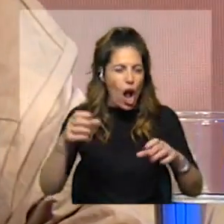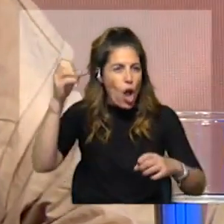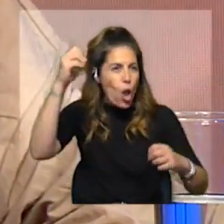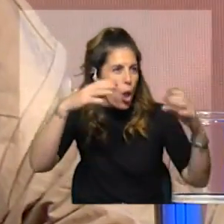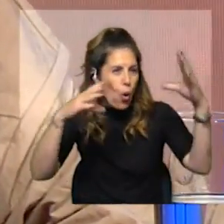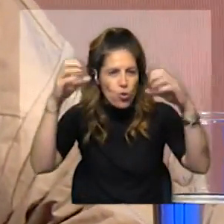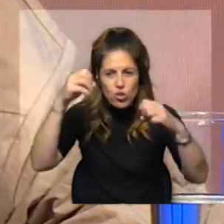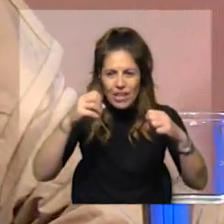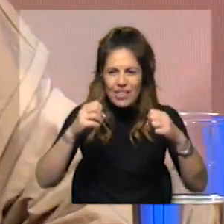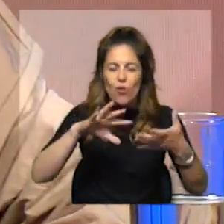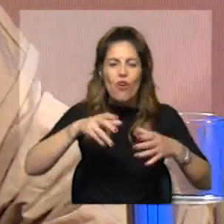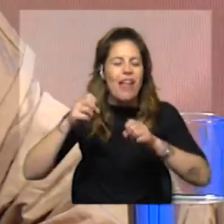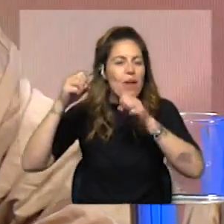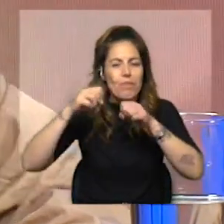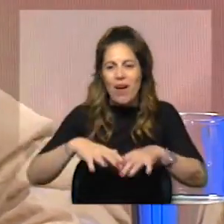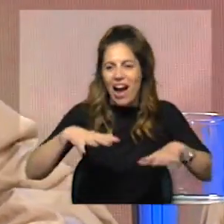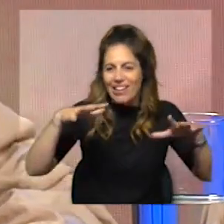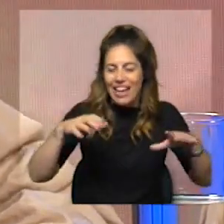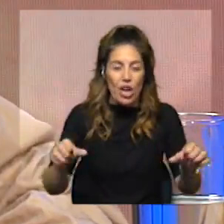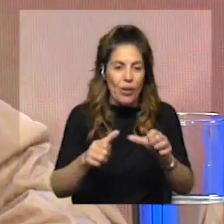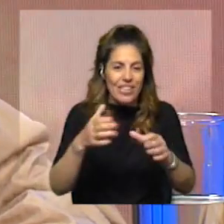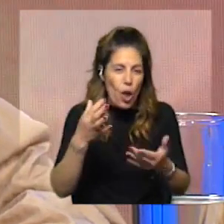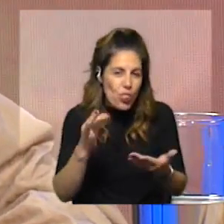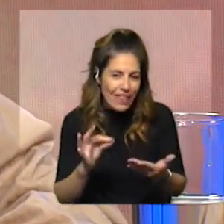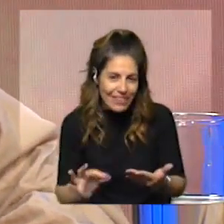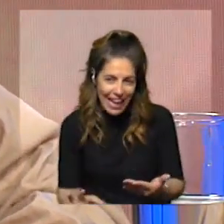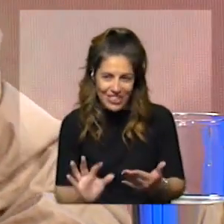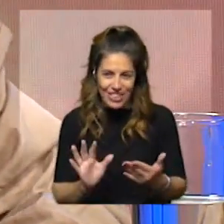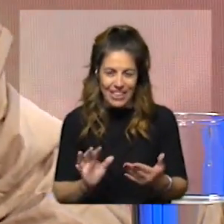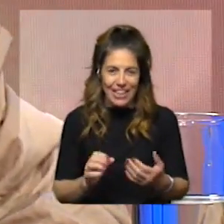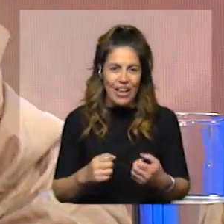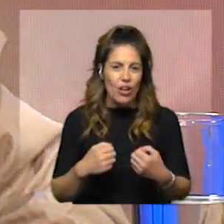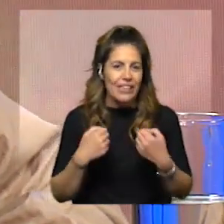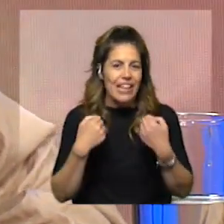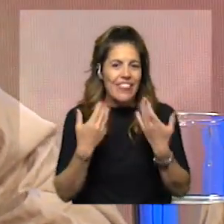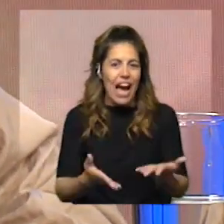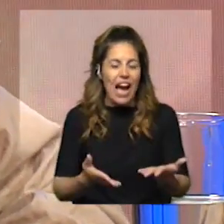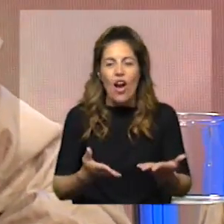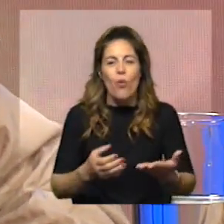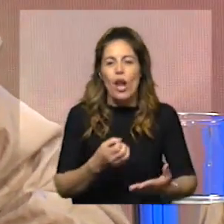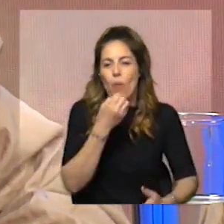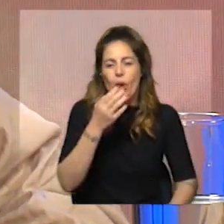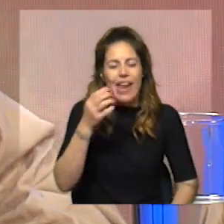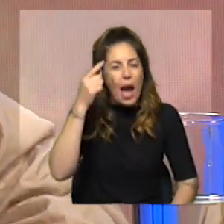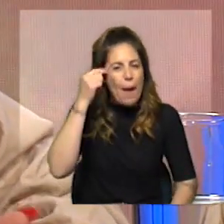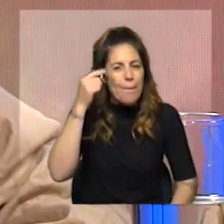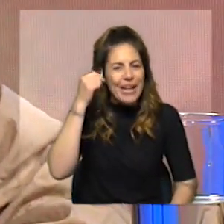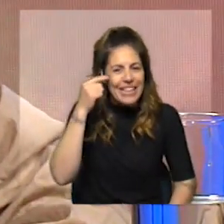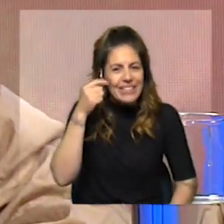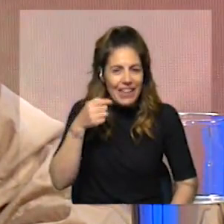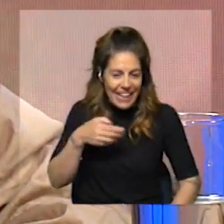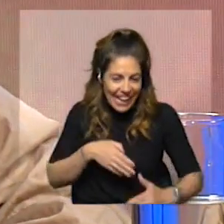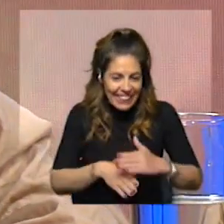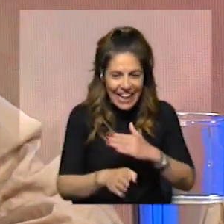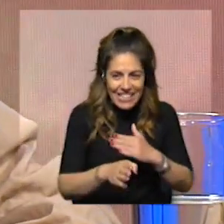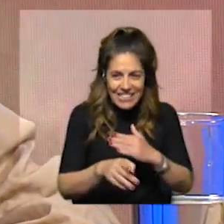magia que lo haces con los detalles, ¿verdad? Que es lo que te regala una buena experiencia del show completo, desde que pasás la puerta de